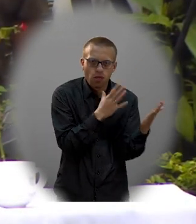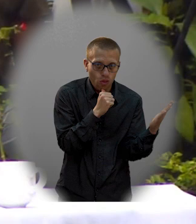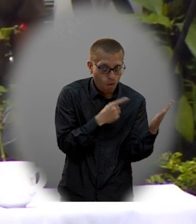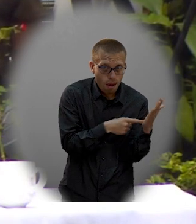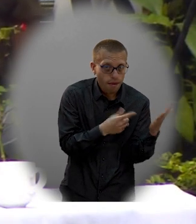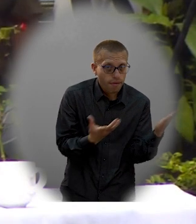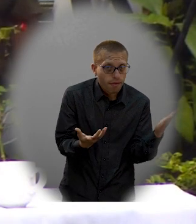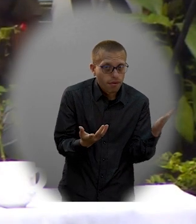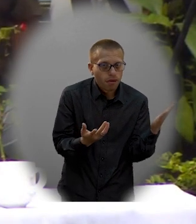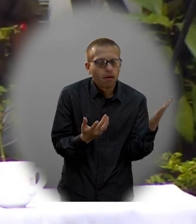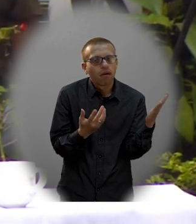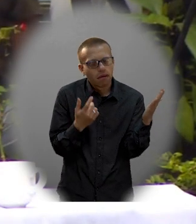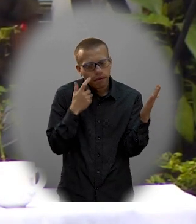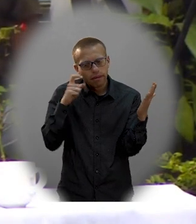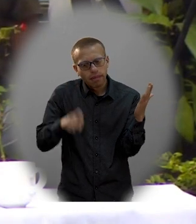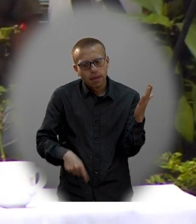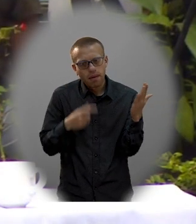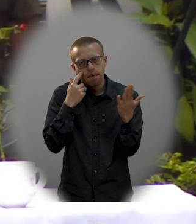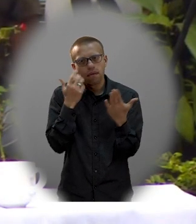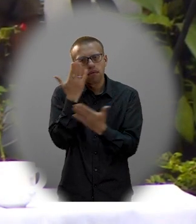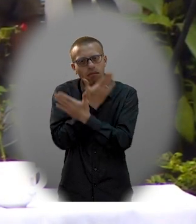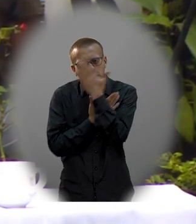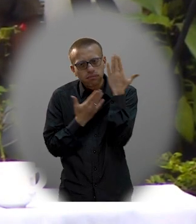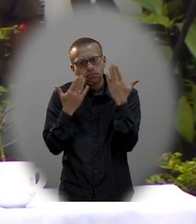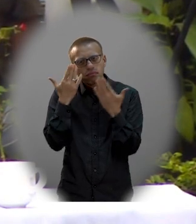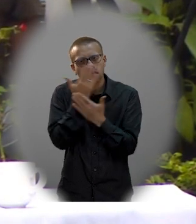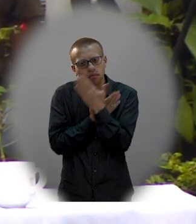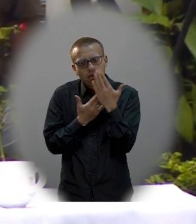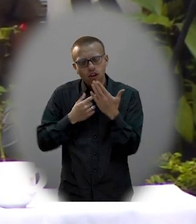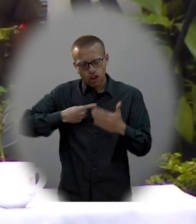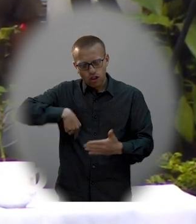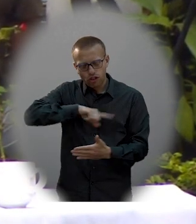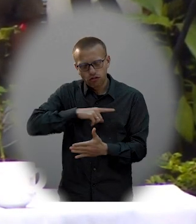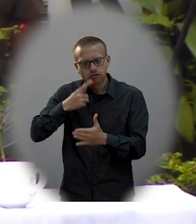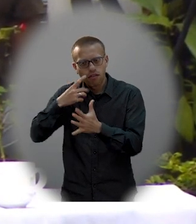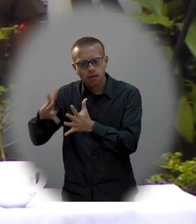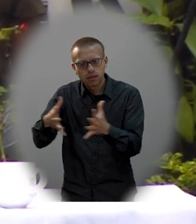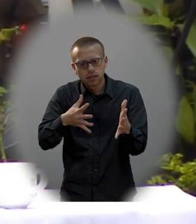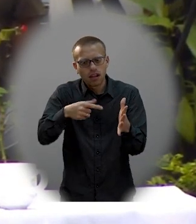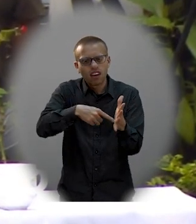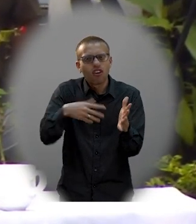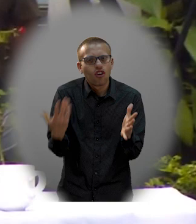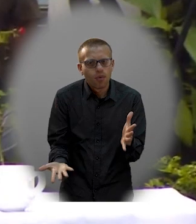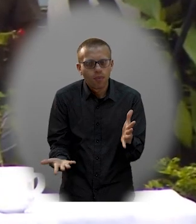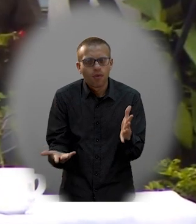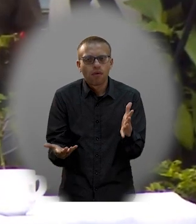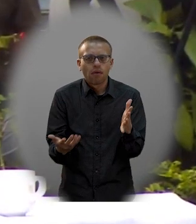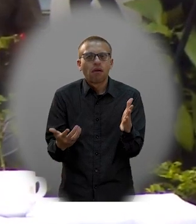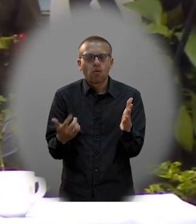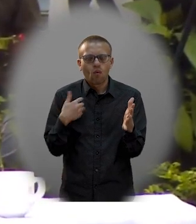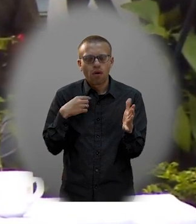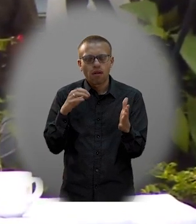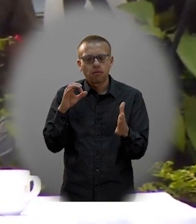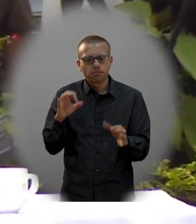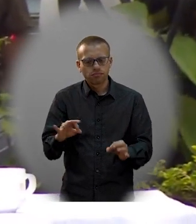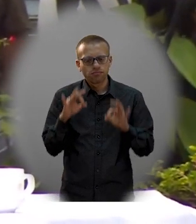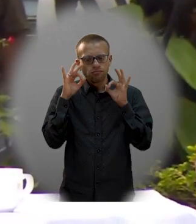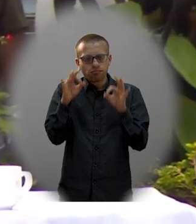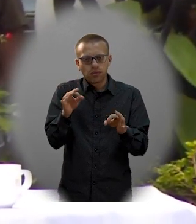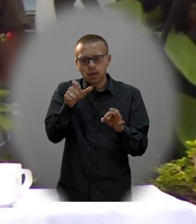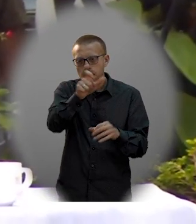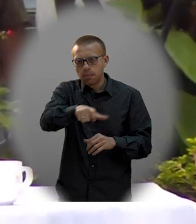Entonces tendremos que hacer un análisis de las formas en que enseñamos y cómo ellas nos enseñan a tratar con dignidad a las